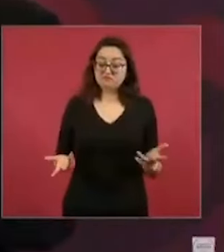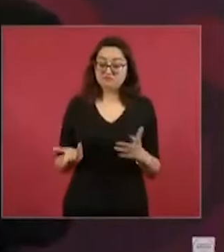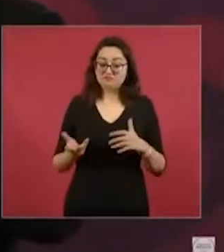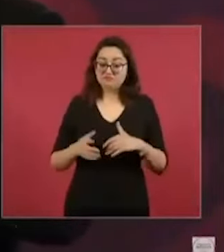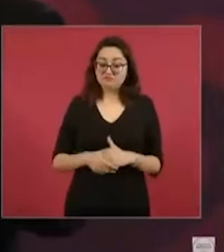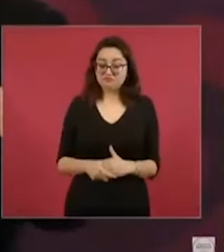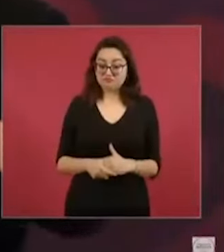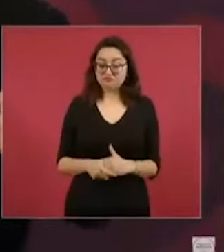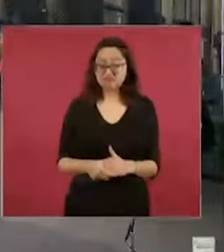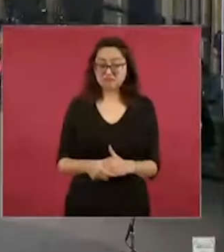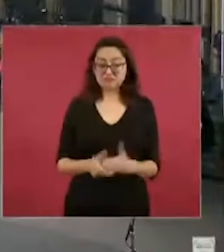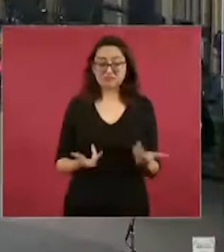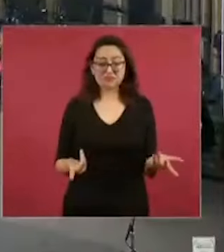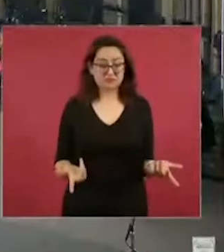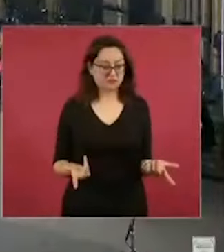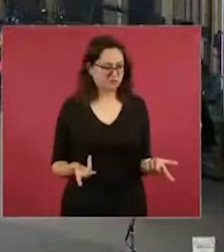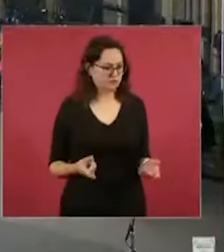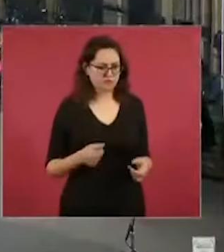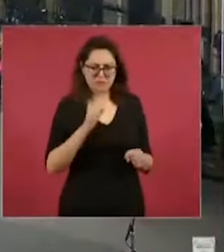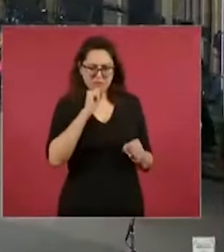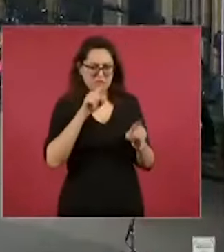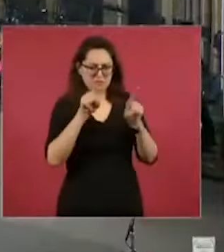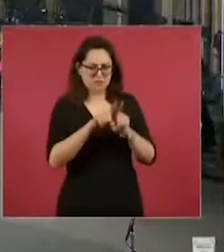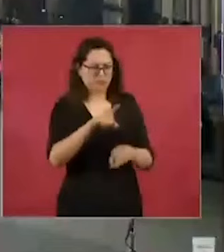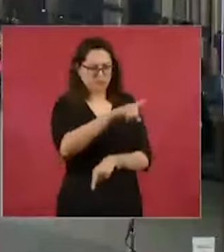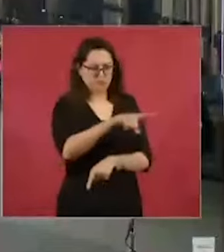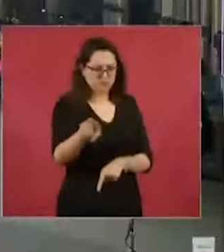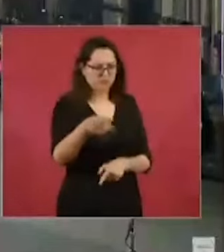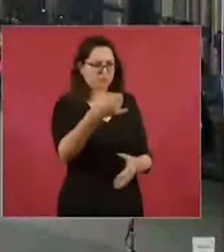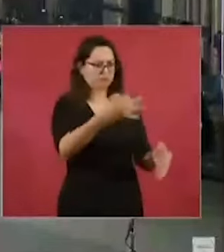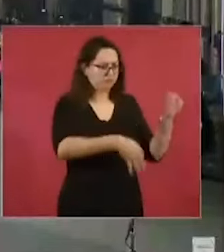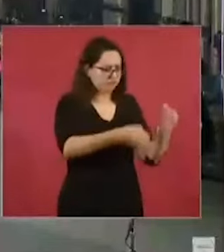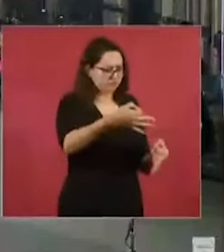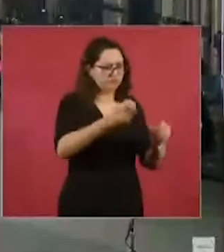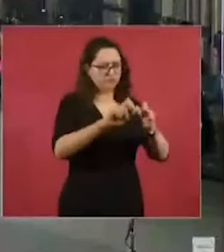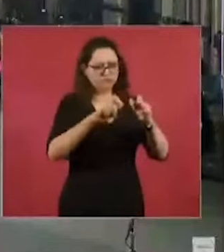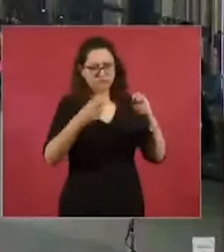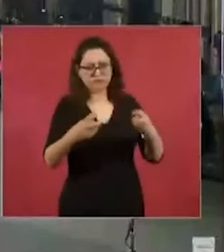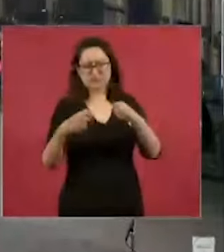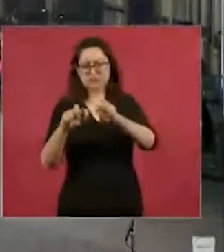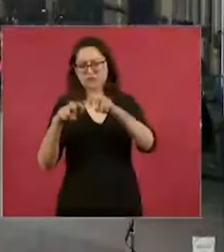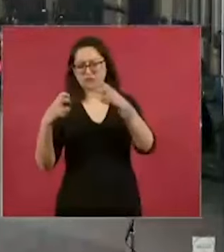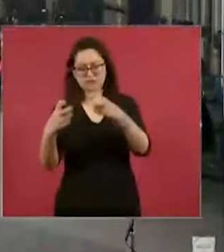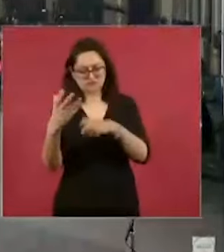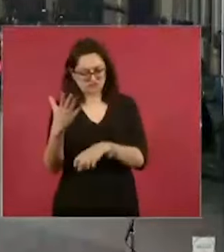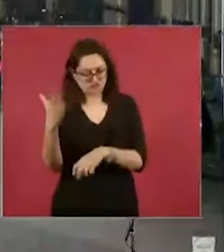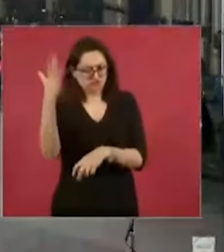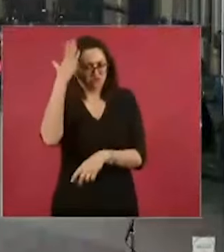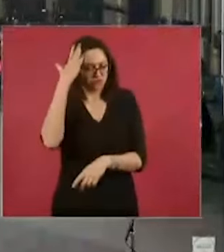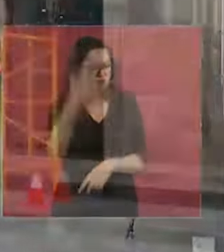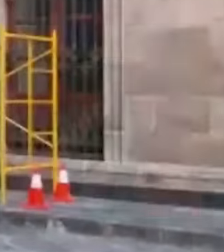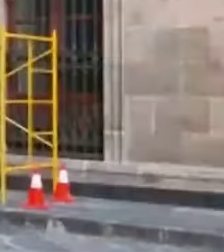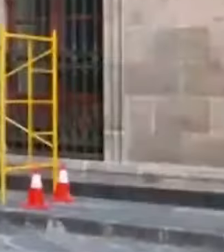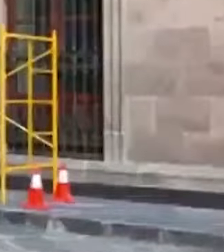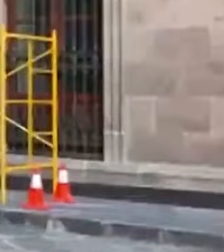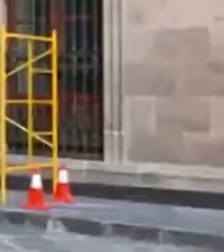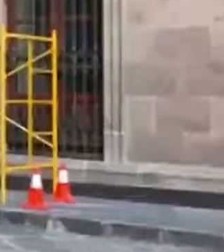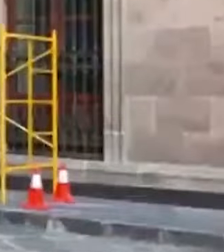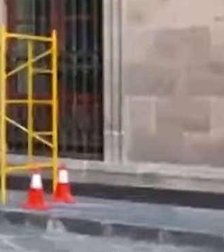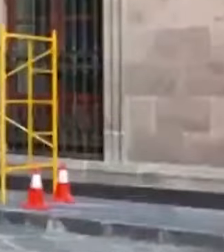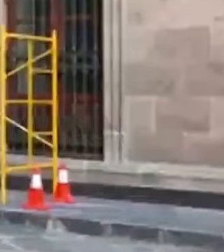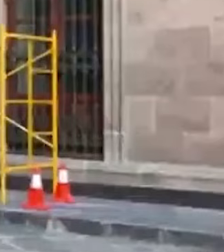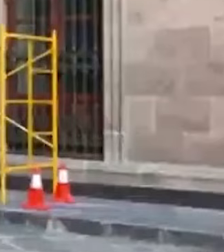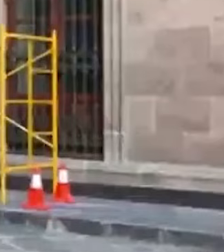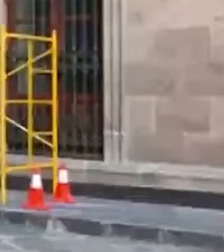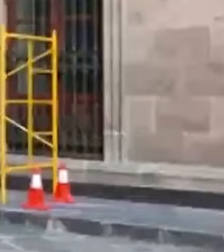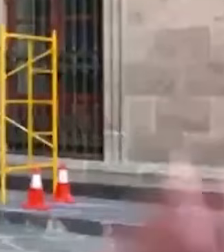administración, que se mostró un video bastante largo y amplio. Jorge Armando también tocó miércoles de quiénes quieren las mentiras,